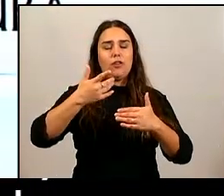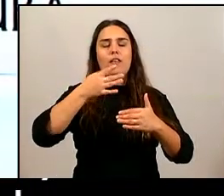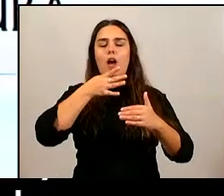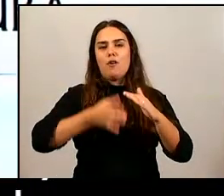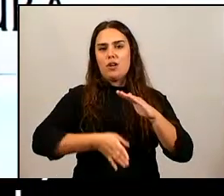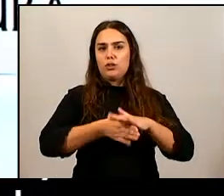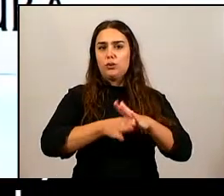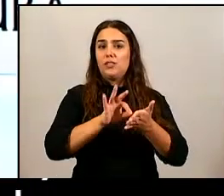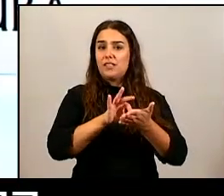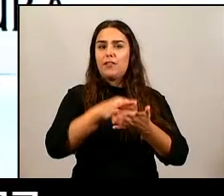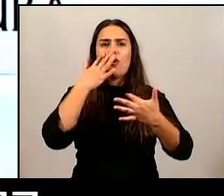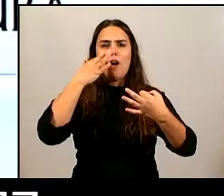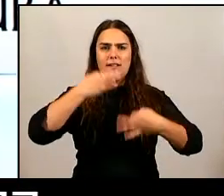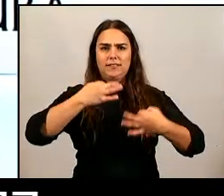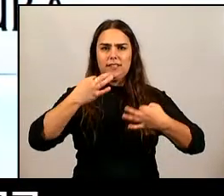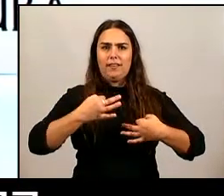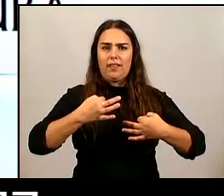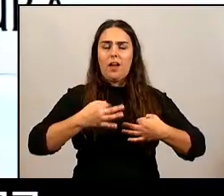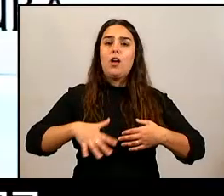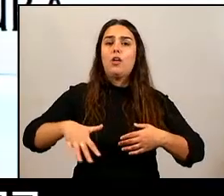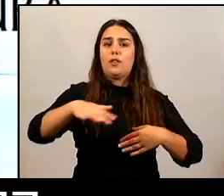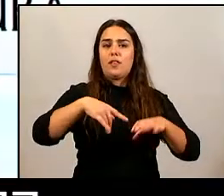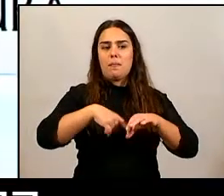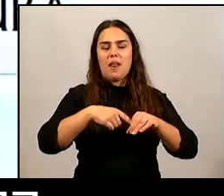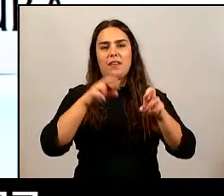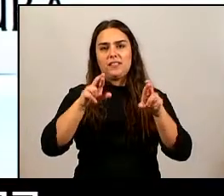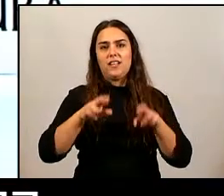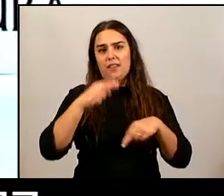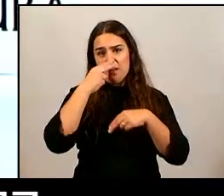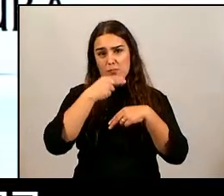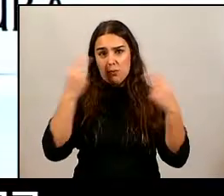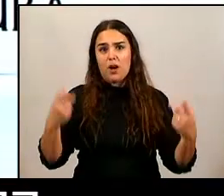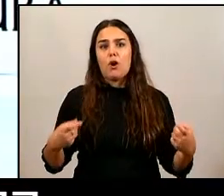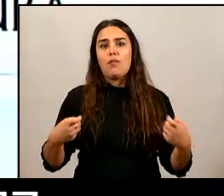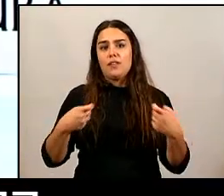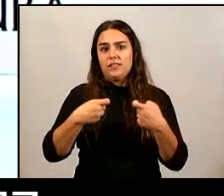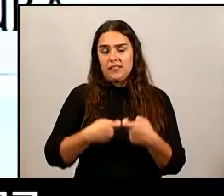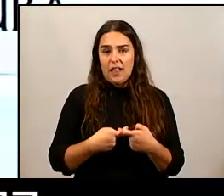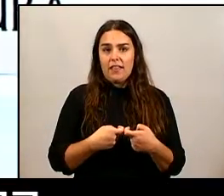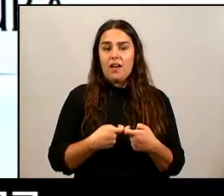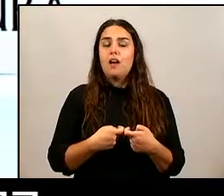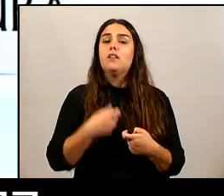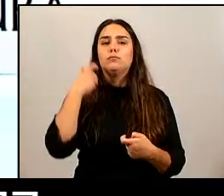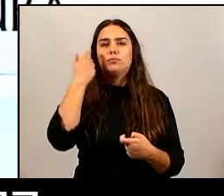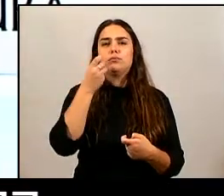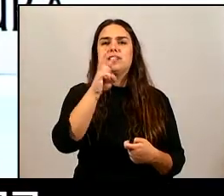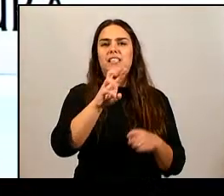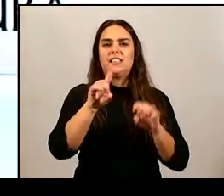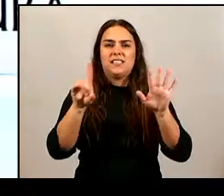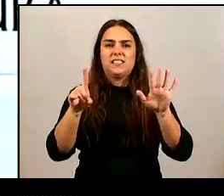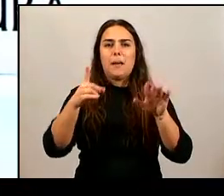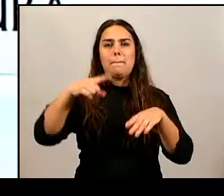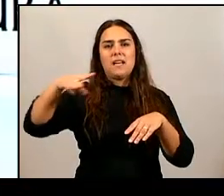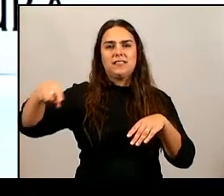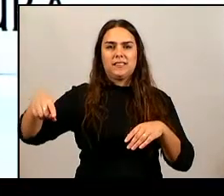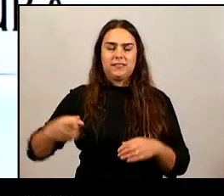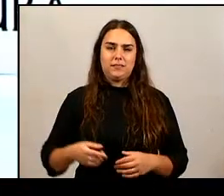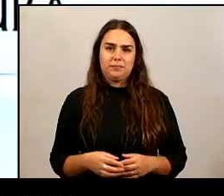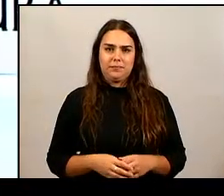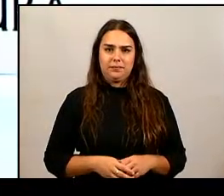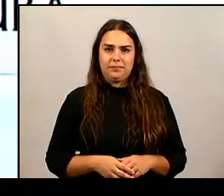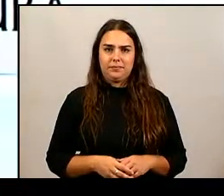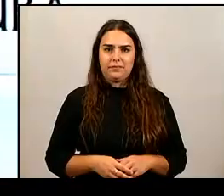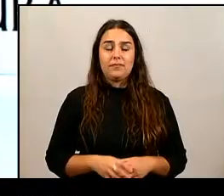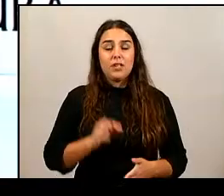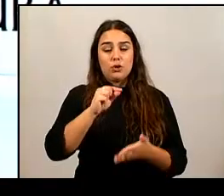continuidad de este servicio en plazas residenciales públicas concertadas durante 36 meses prorrogables. El